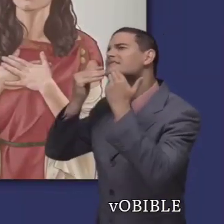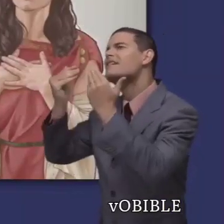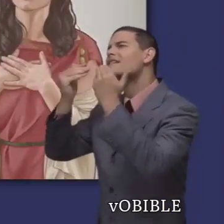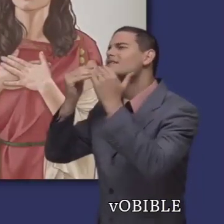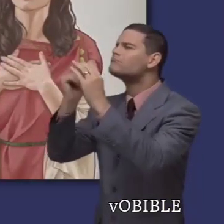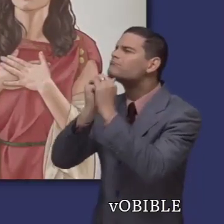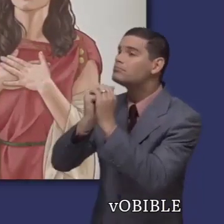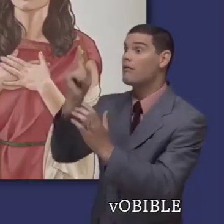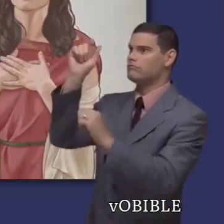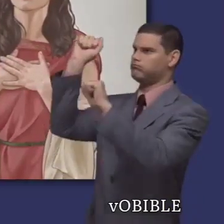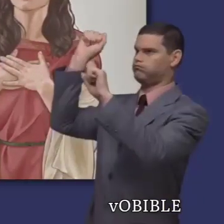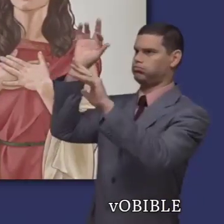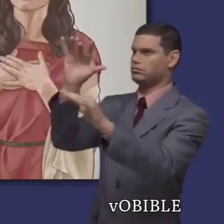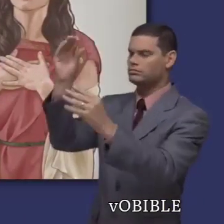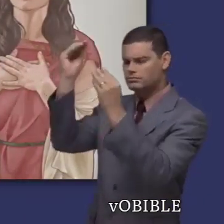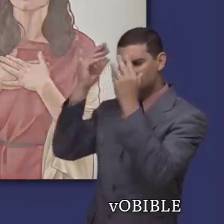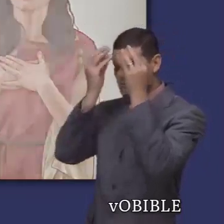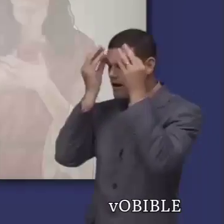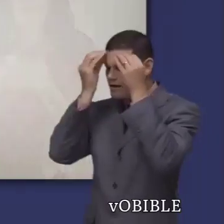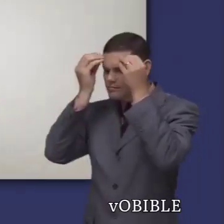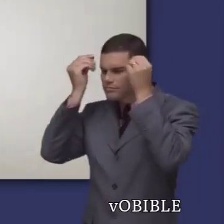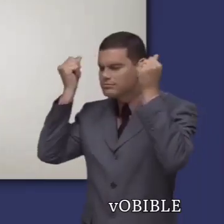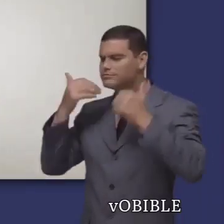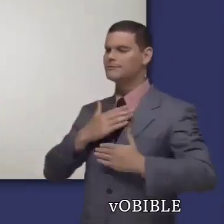oración, el ruego y la acción de gracias.